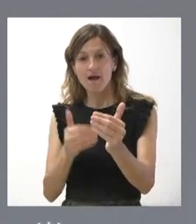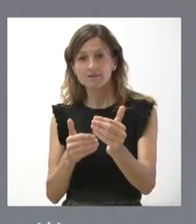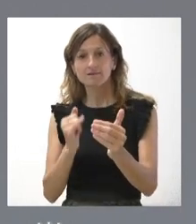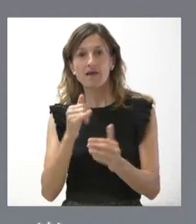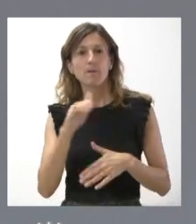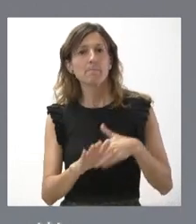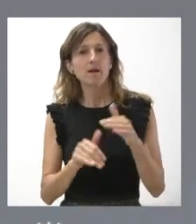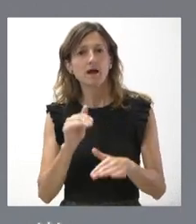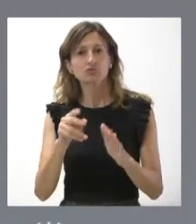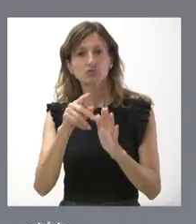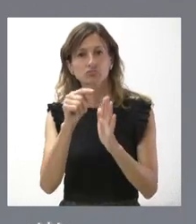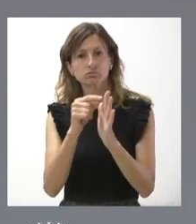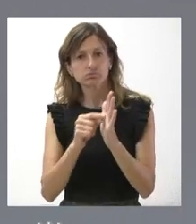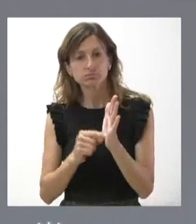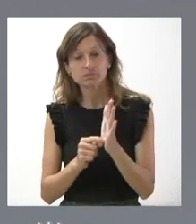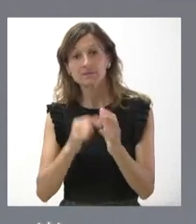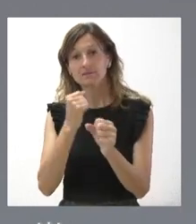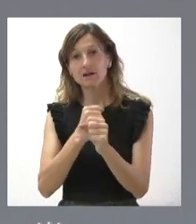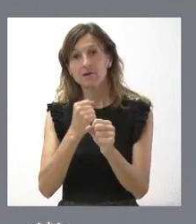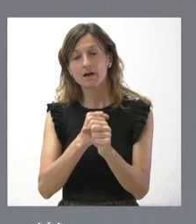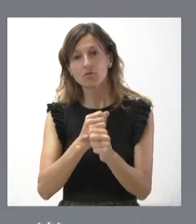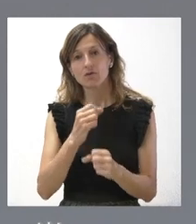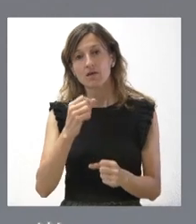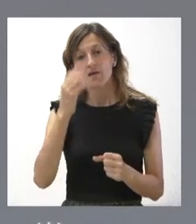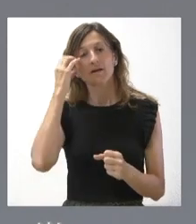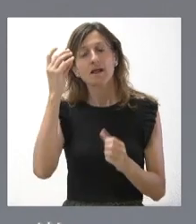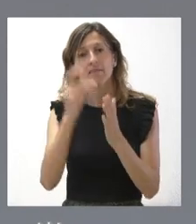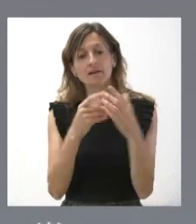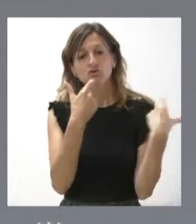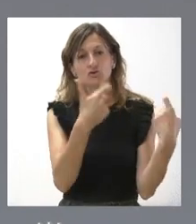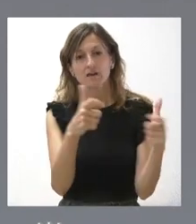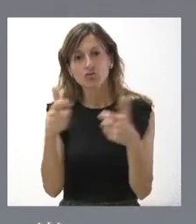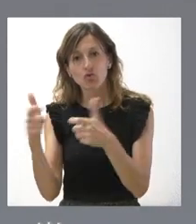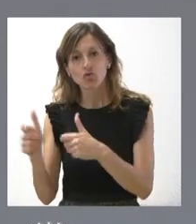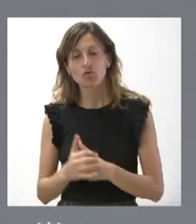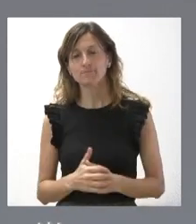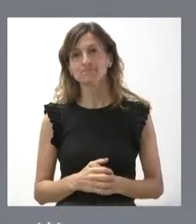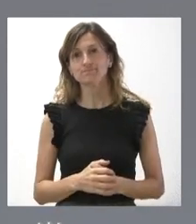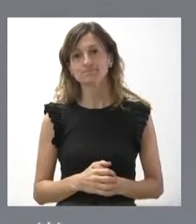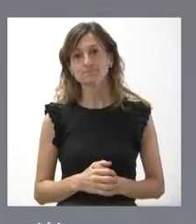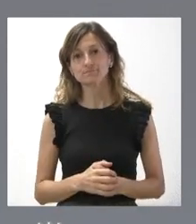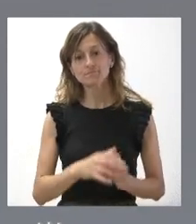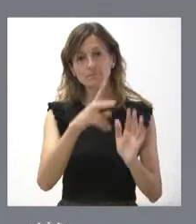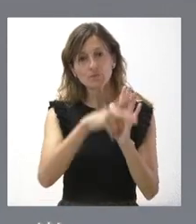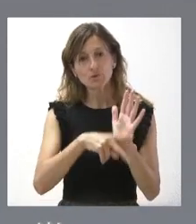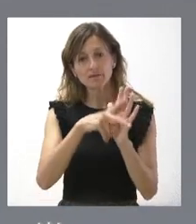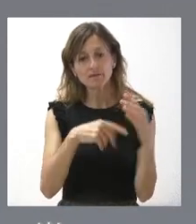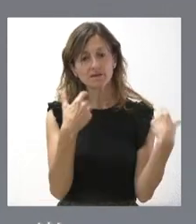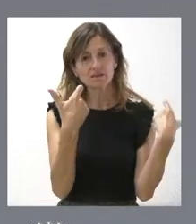pasos. Estamos trabajando en los decretos sectoriales, en la normativa